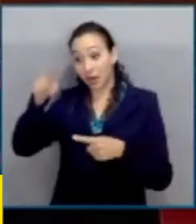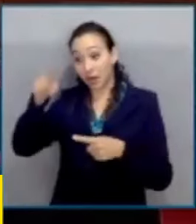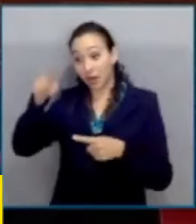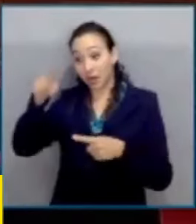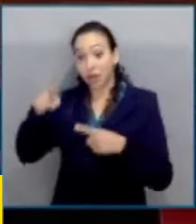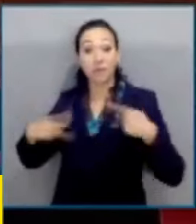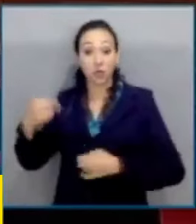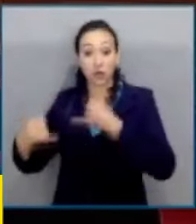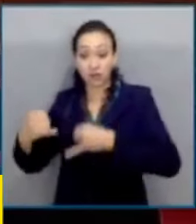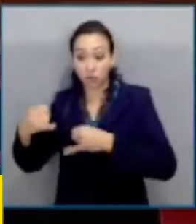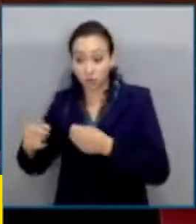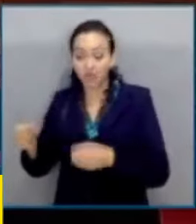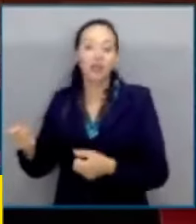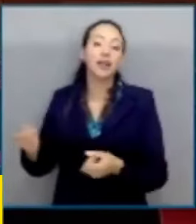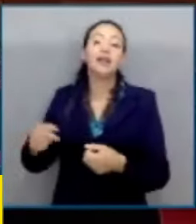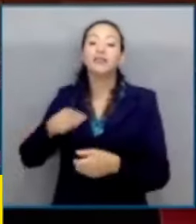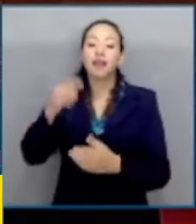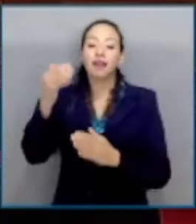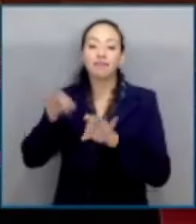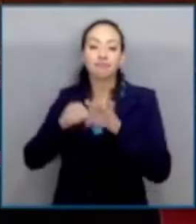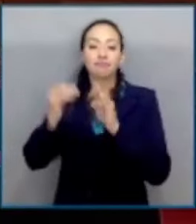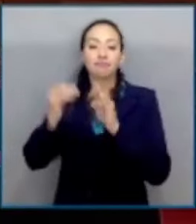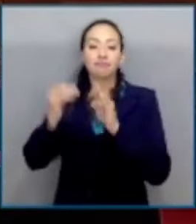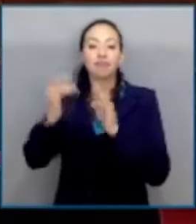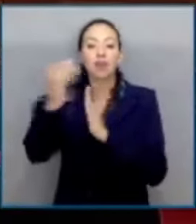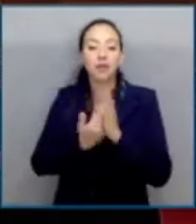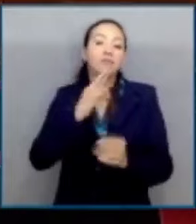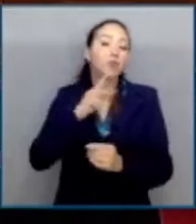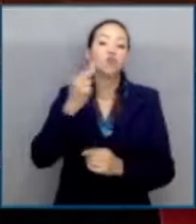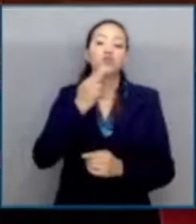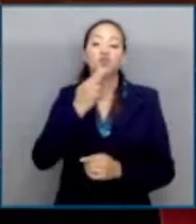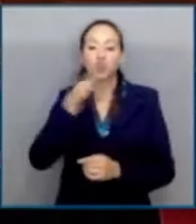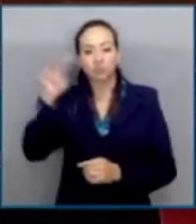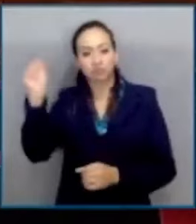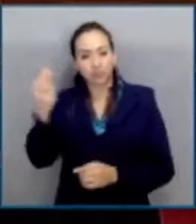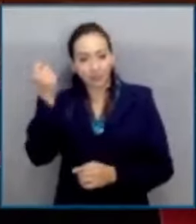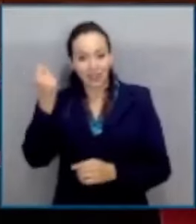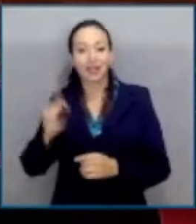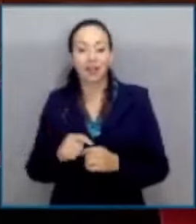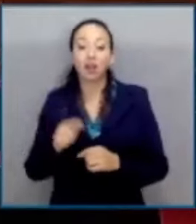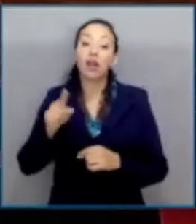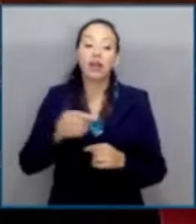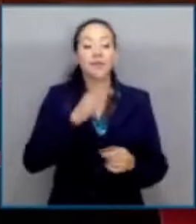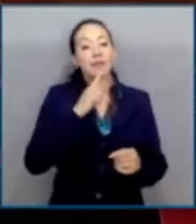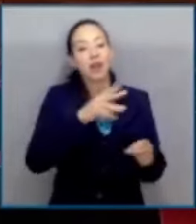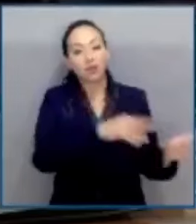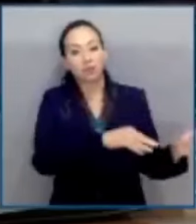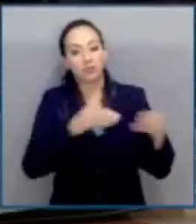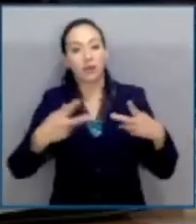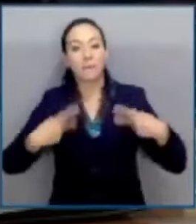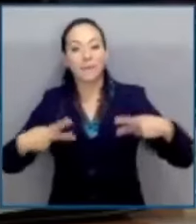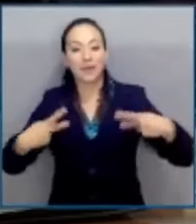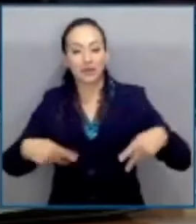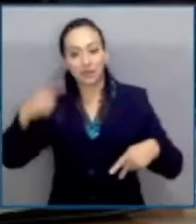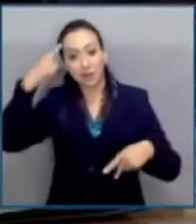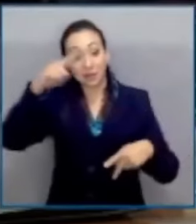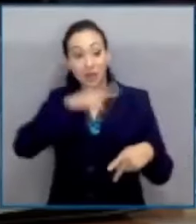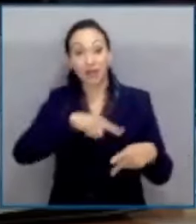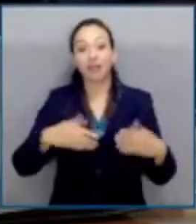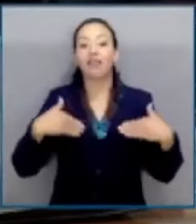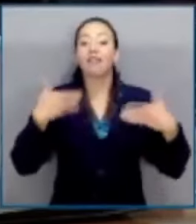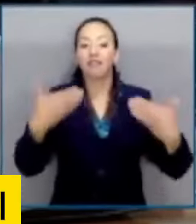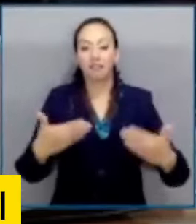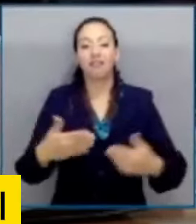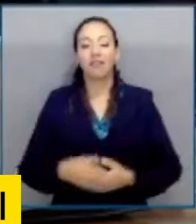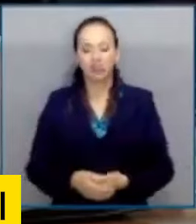y fortalecer el uso de las nuevas tecnologías, poniendo en el centro a la sociedad para recuperar su confianza. Pero lo que nunca debemos